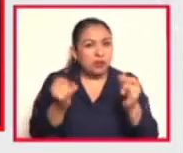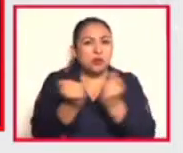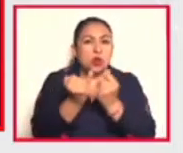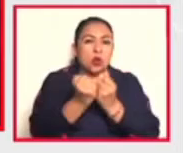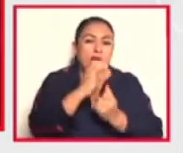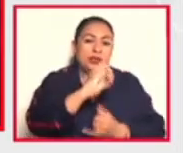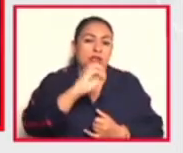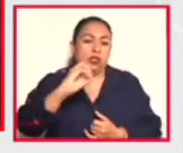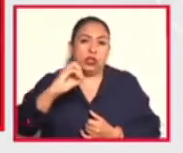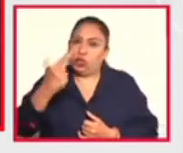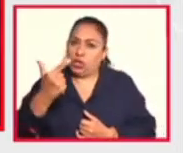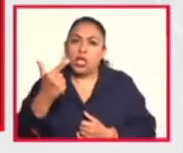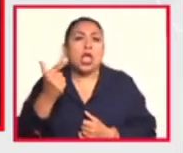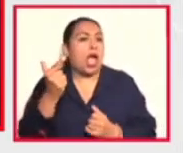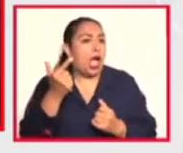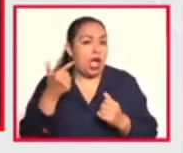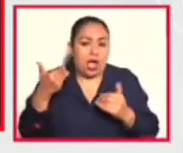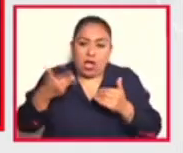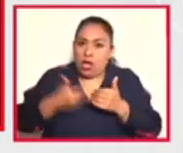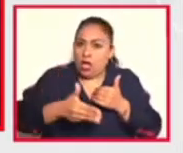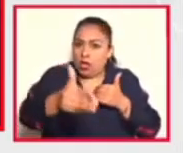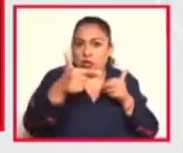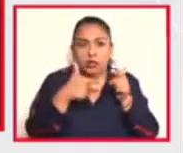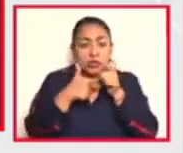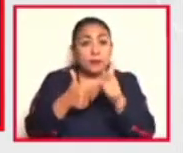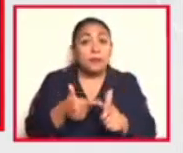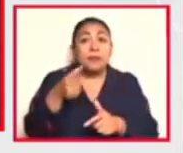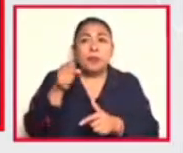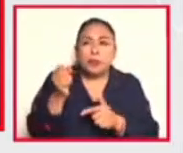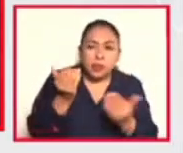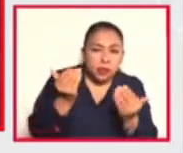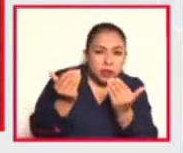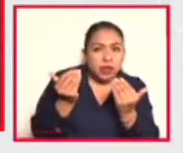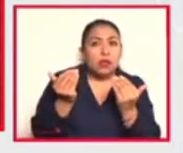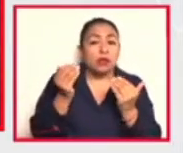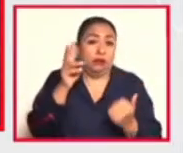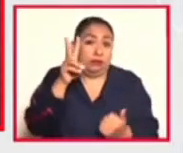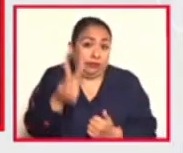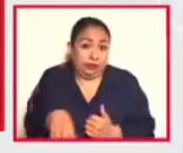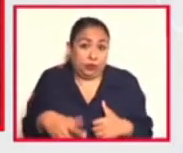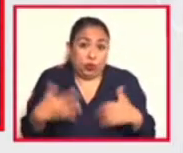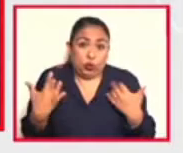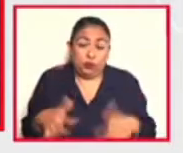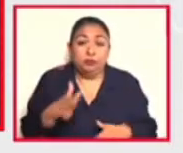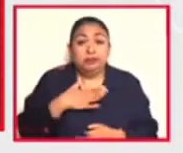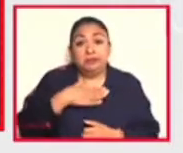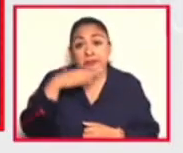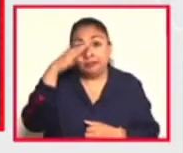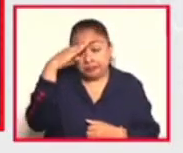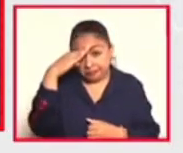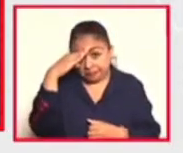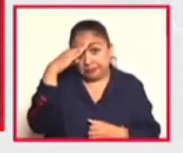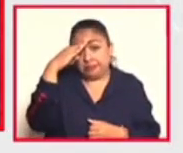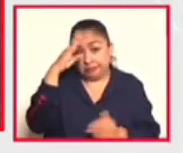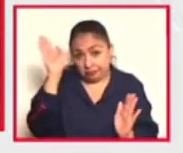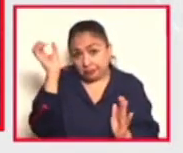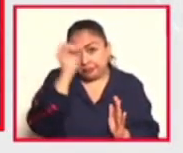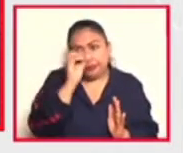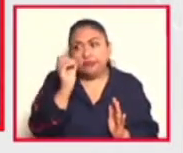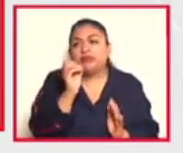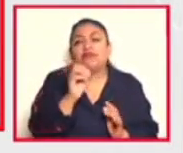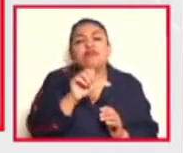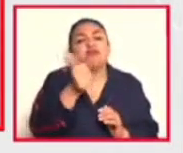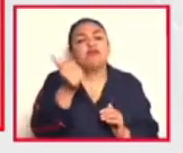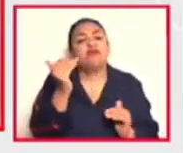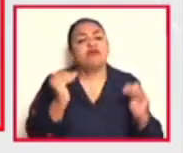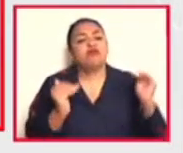así seguirá siendo. Y de esa medición, pues la verdad es que yo diría que le quedan chicos, por